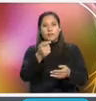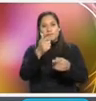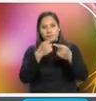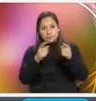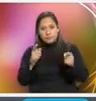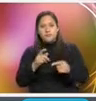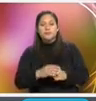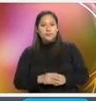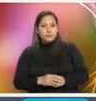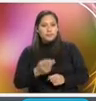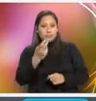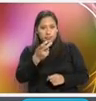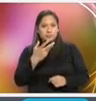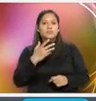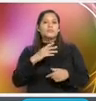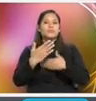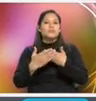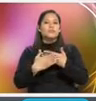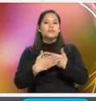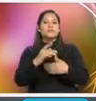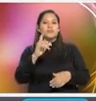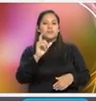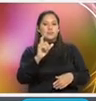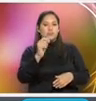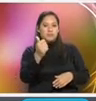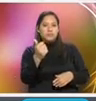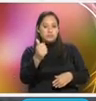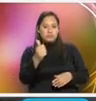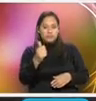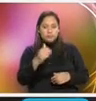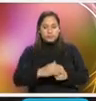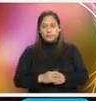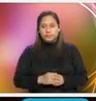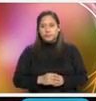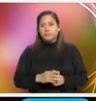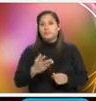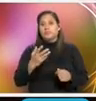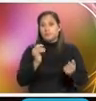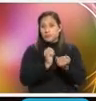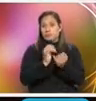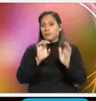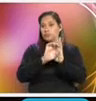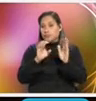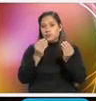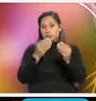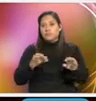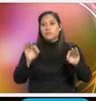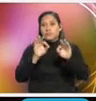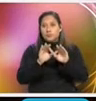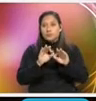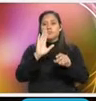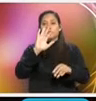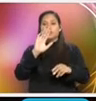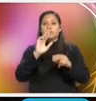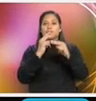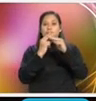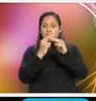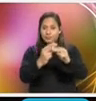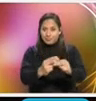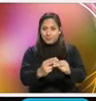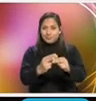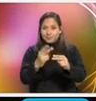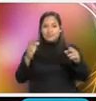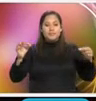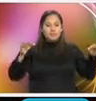diferente, y esta la tenemos en agosto. Pero también tenemos, por ejemplo, muy importante, el 50 aniversario